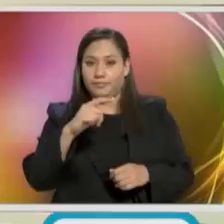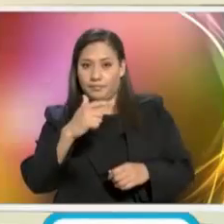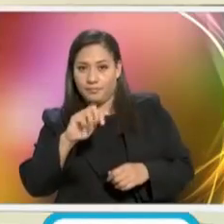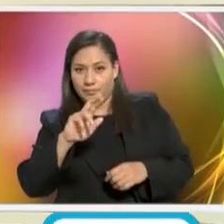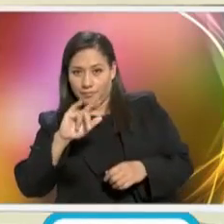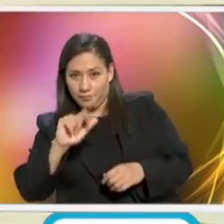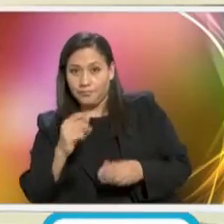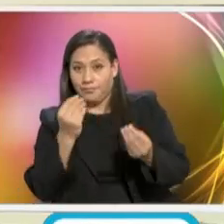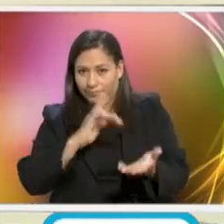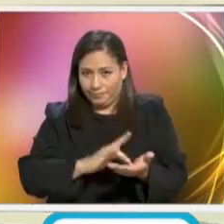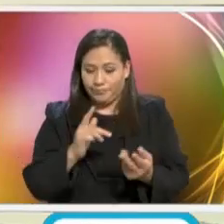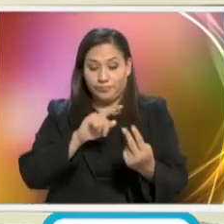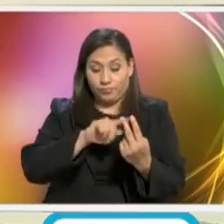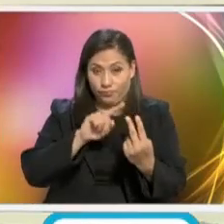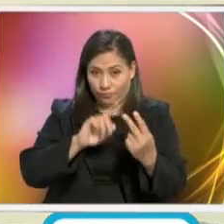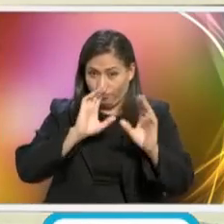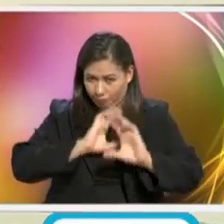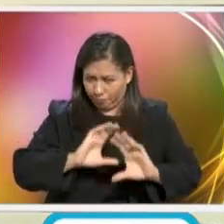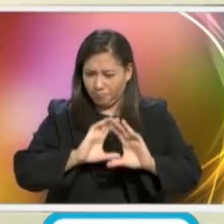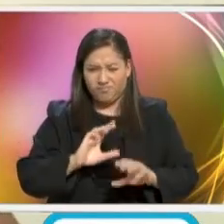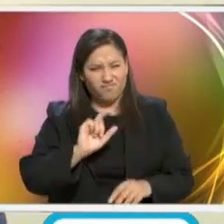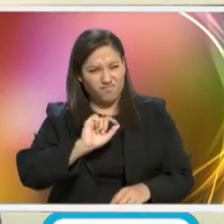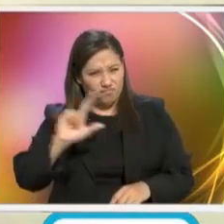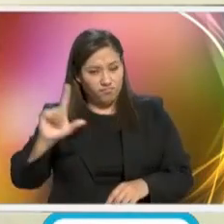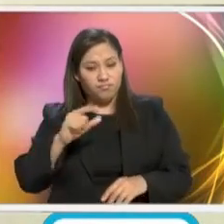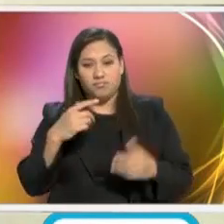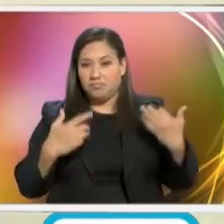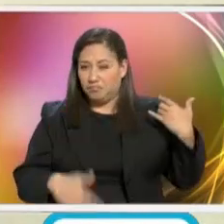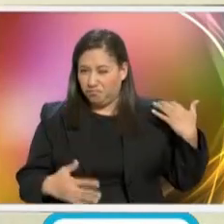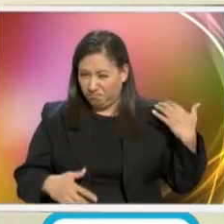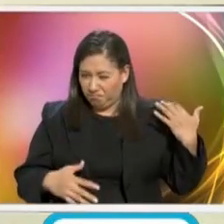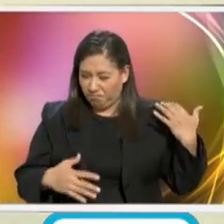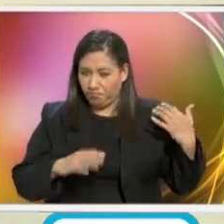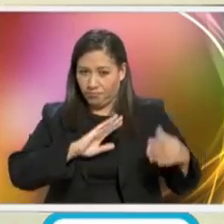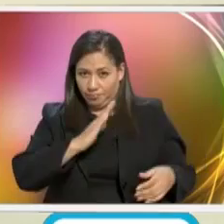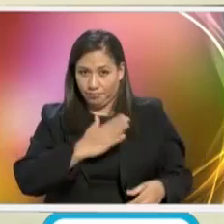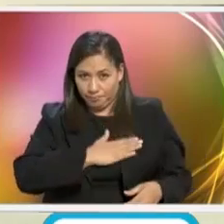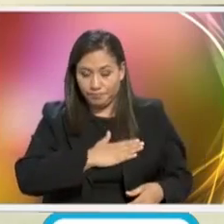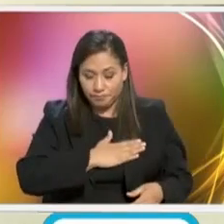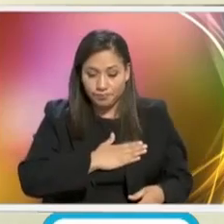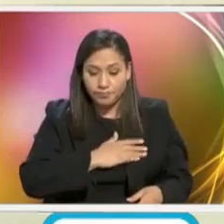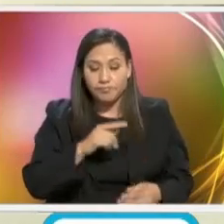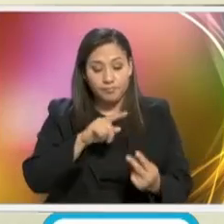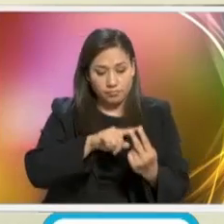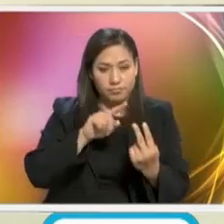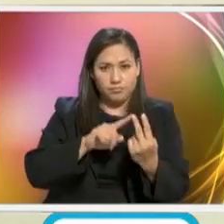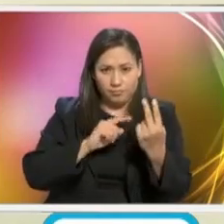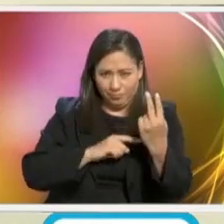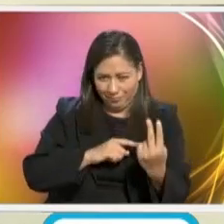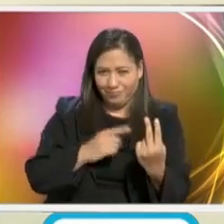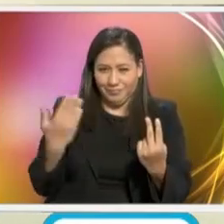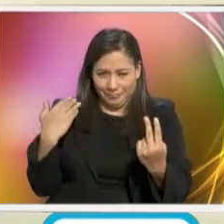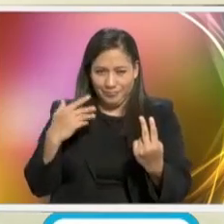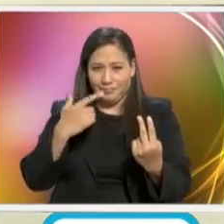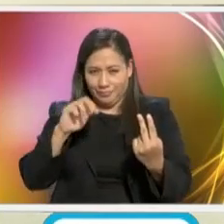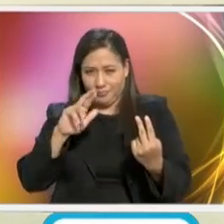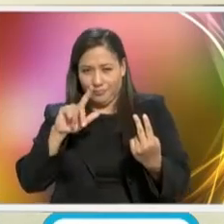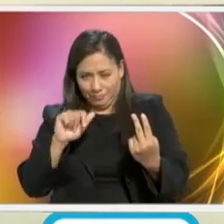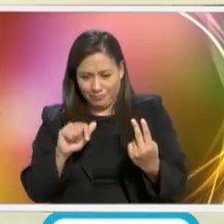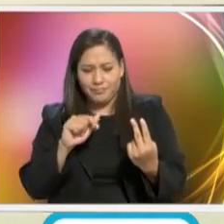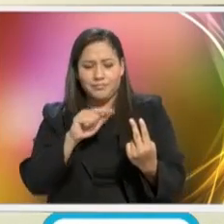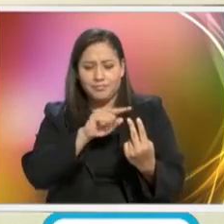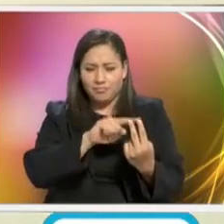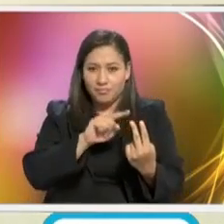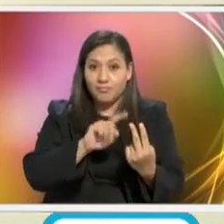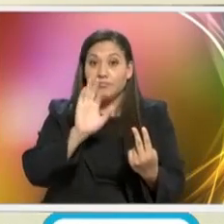Muchísimas gracias. Hay dos cantantes, grandes figuras del rock en español, que comparten, además de lo que bien acaba de decir Gabriela,